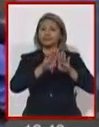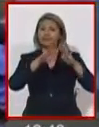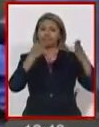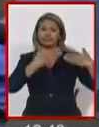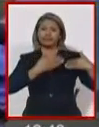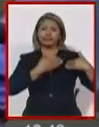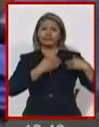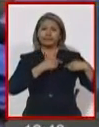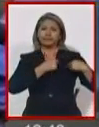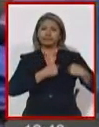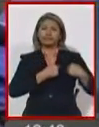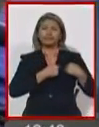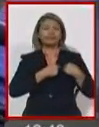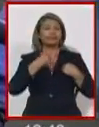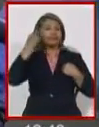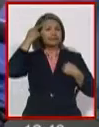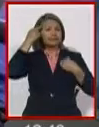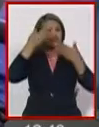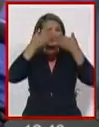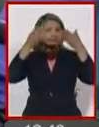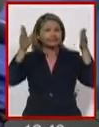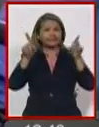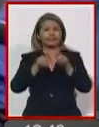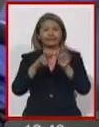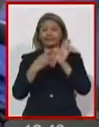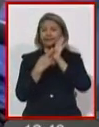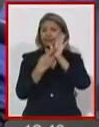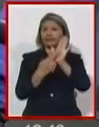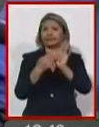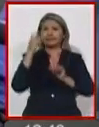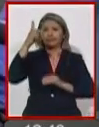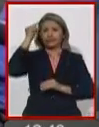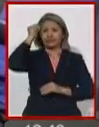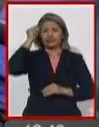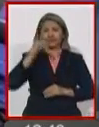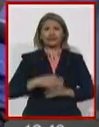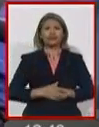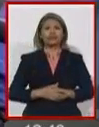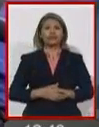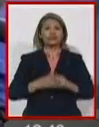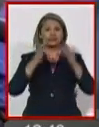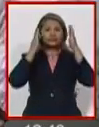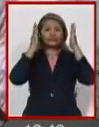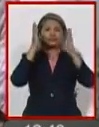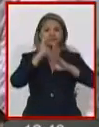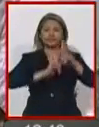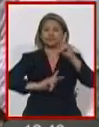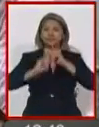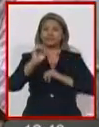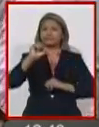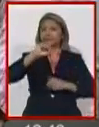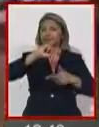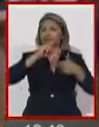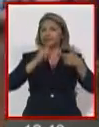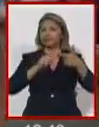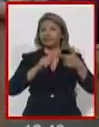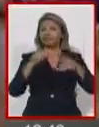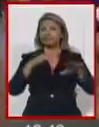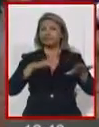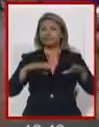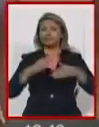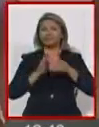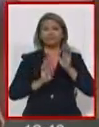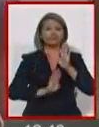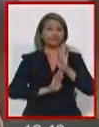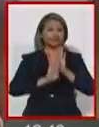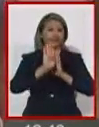corazón y la mente a los representantes del gobierno para que escuchen a su pueblo. La segunda actividad que se va a llevar